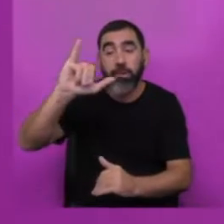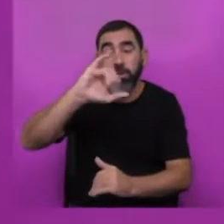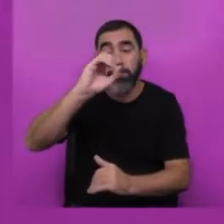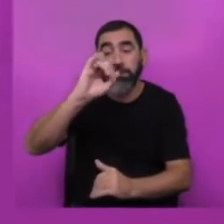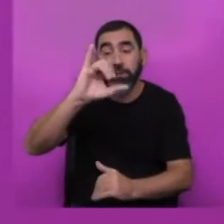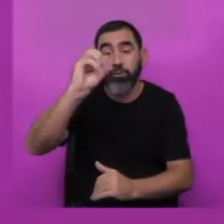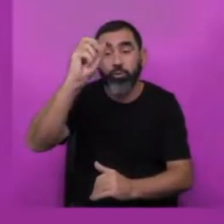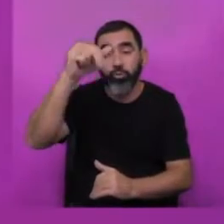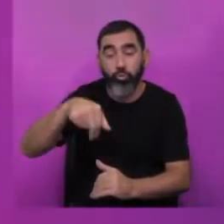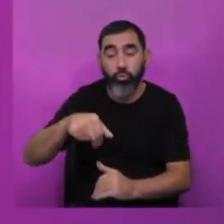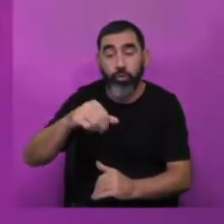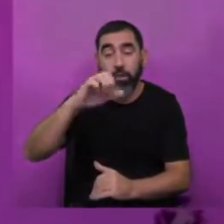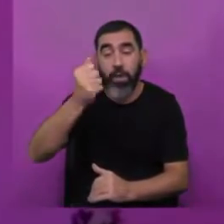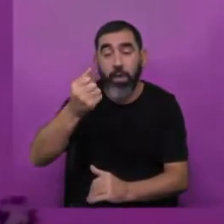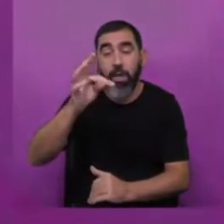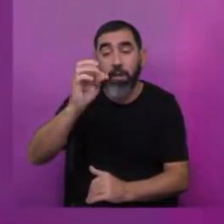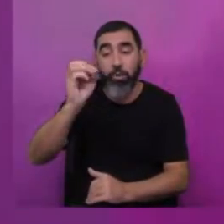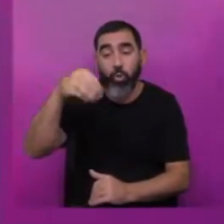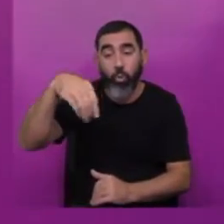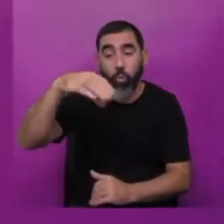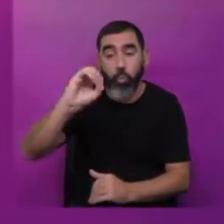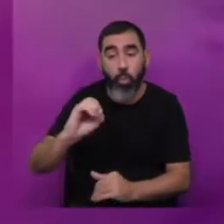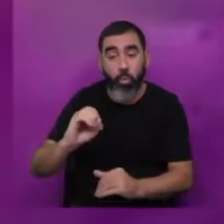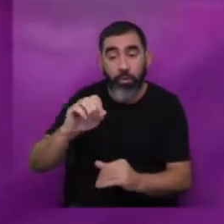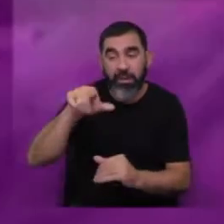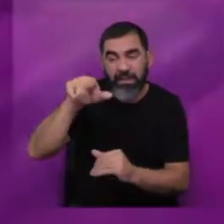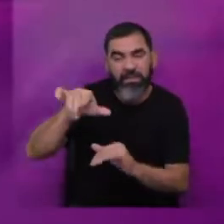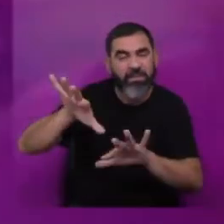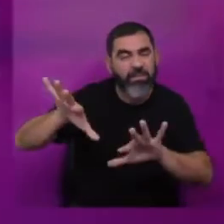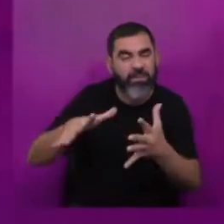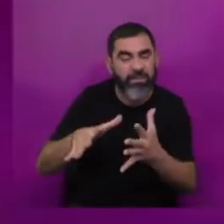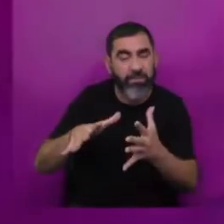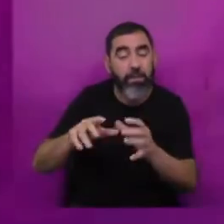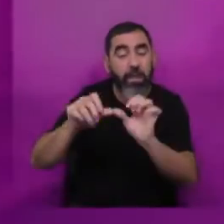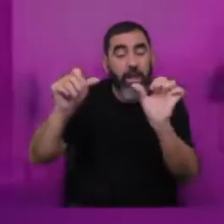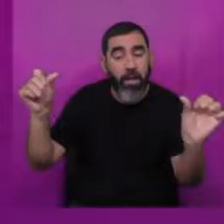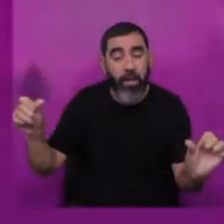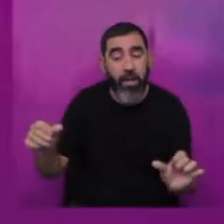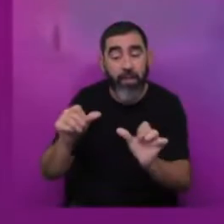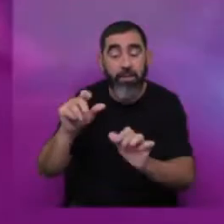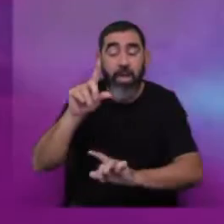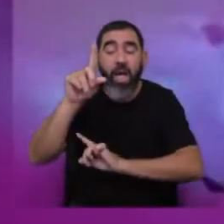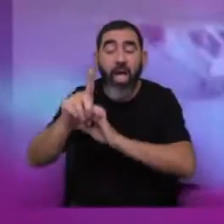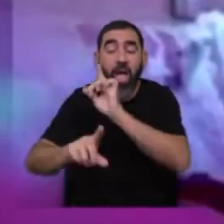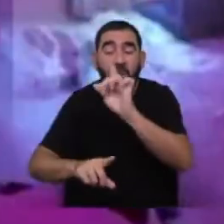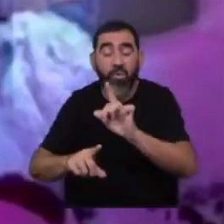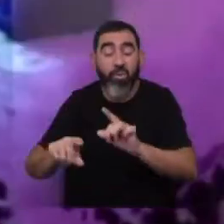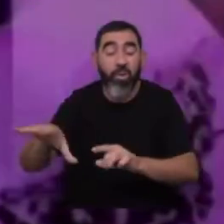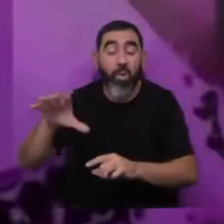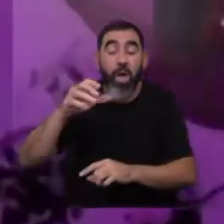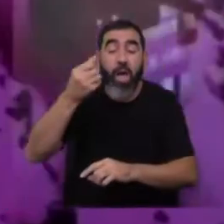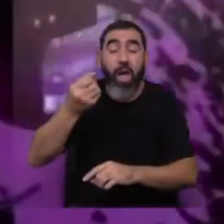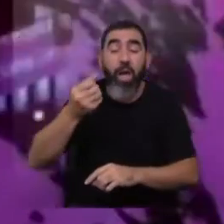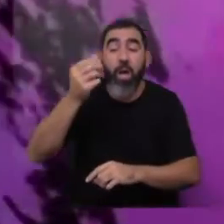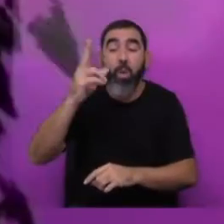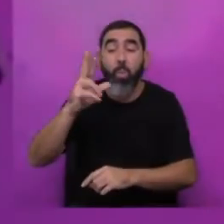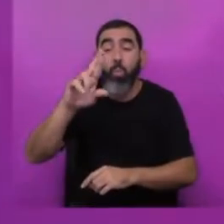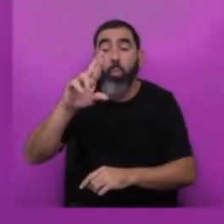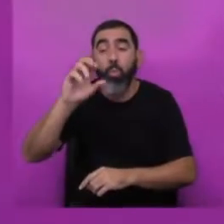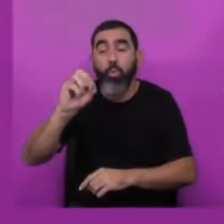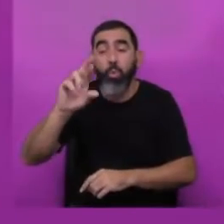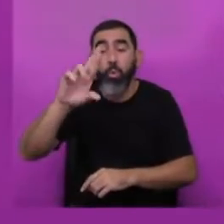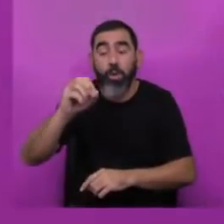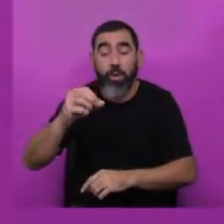y moléculas presentes en la atmósfera. Esa ionización produce lo que muchos han oído hablar de las auroras.